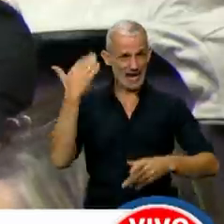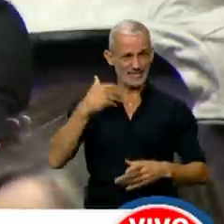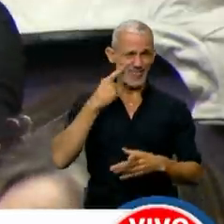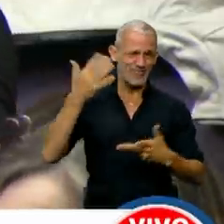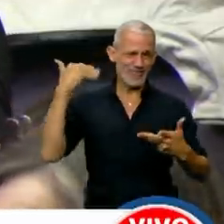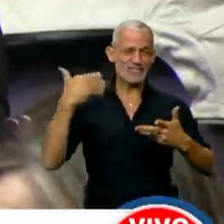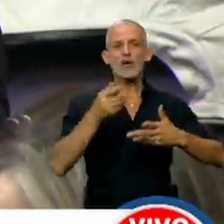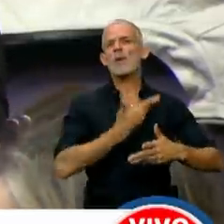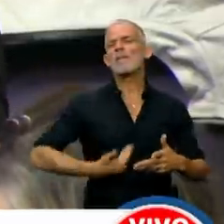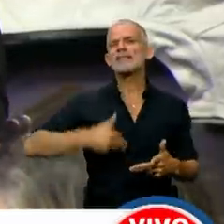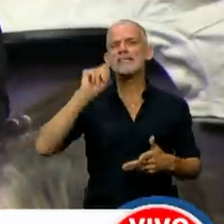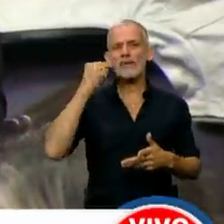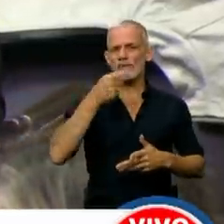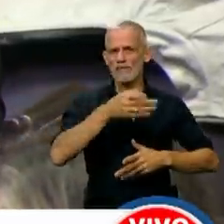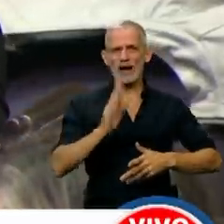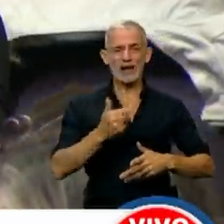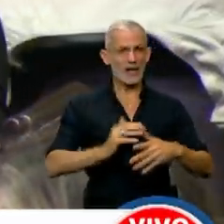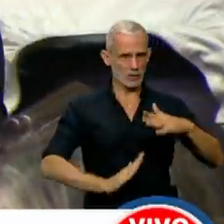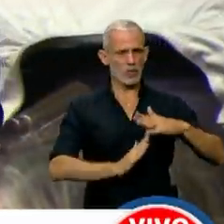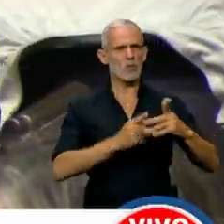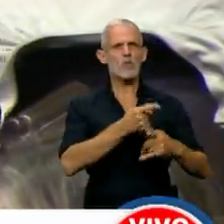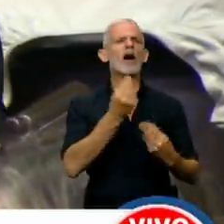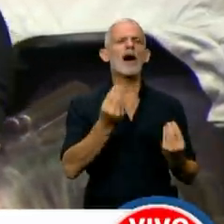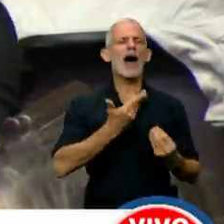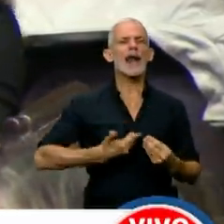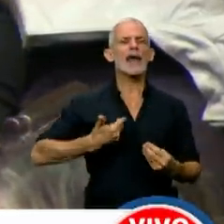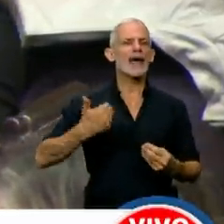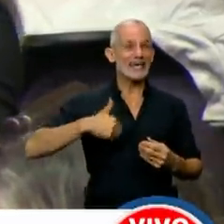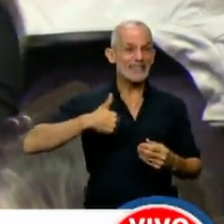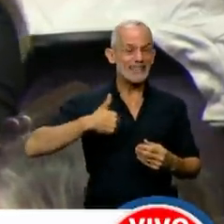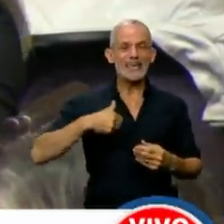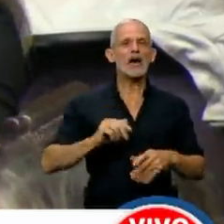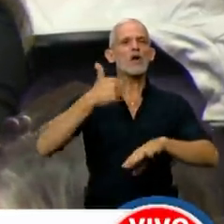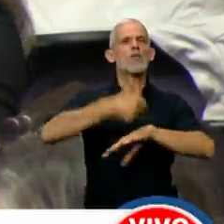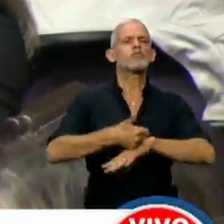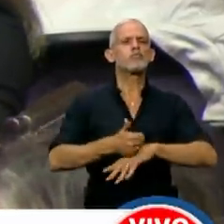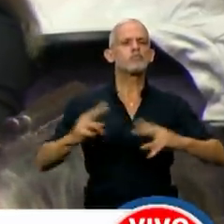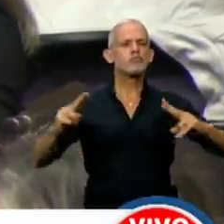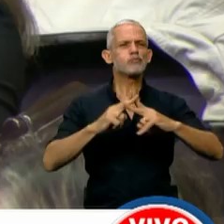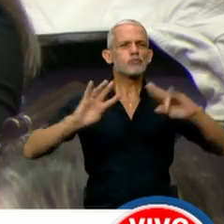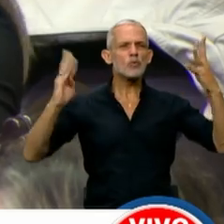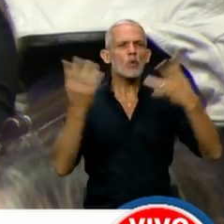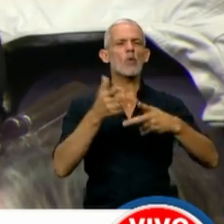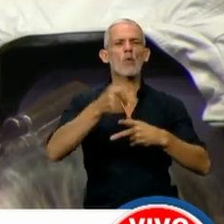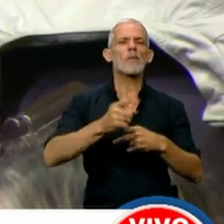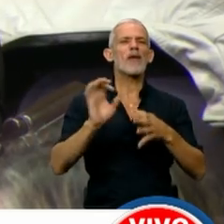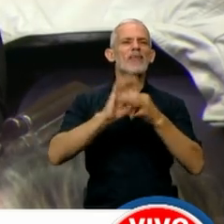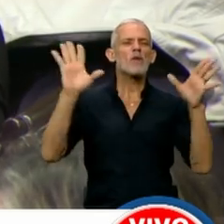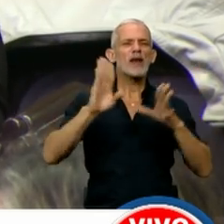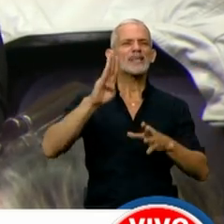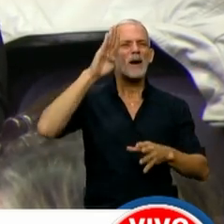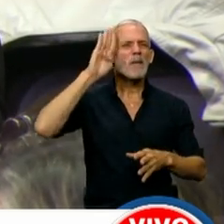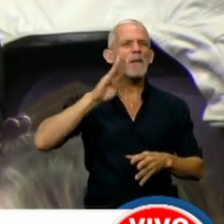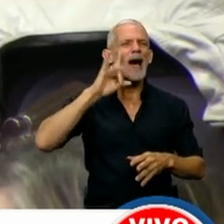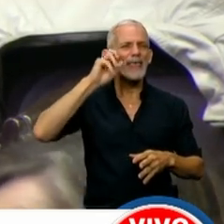con el presidente alberto fernández a la cabeza argentina participó de la cumbre por la democracia de baida en